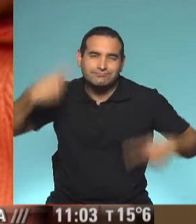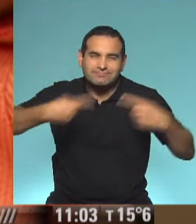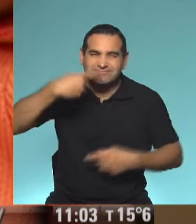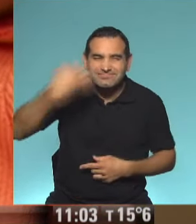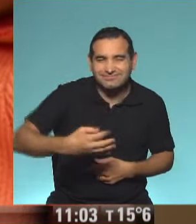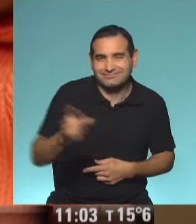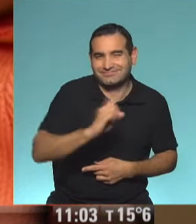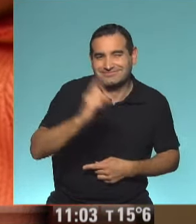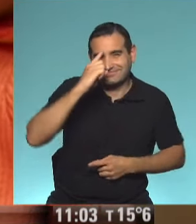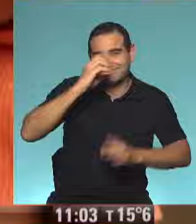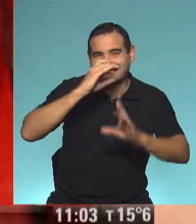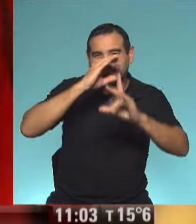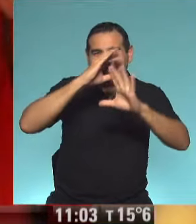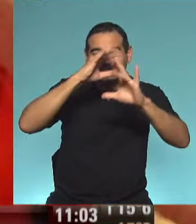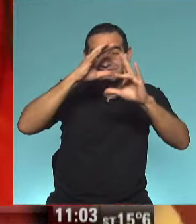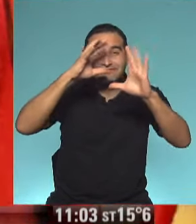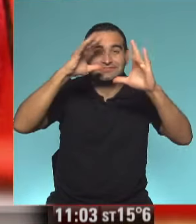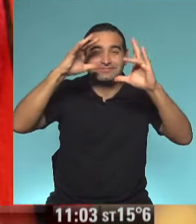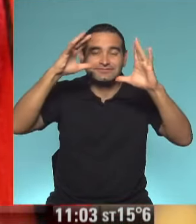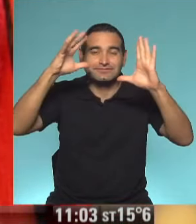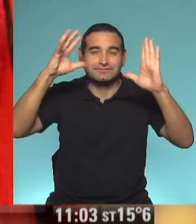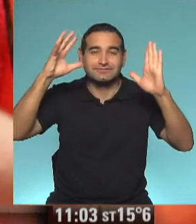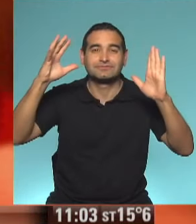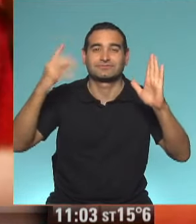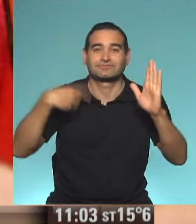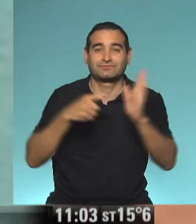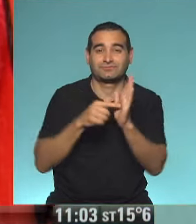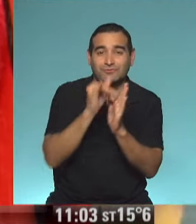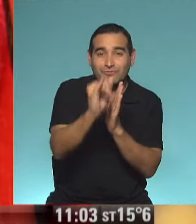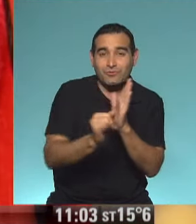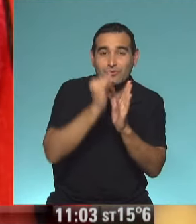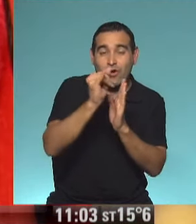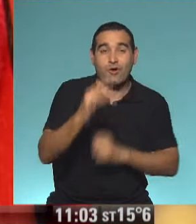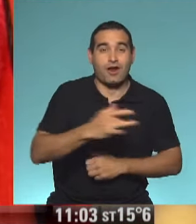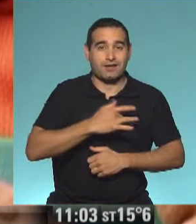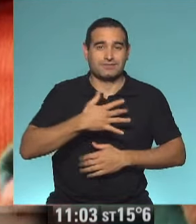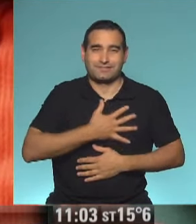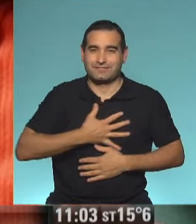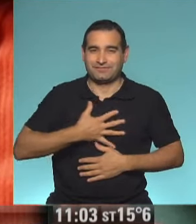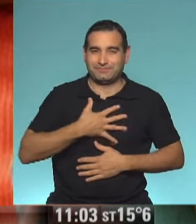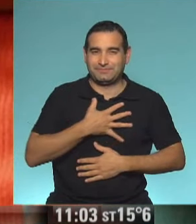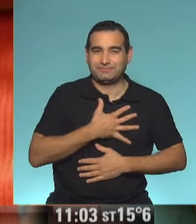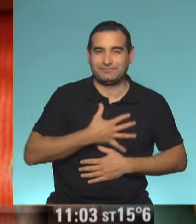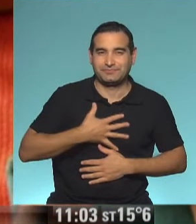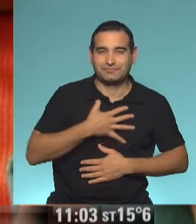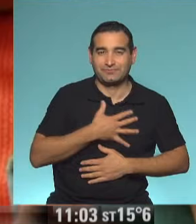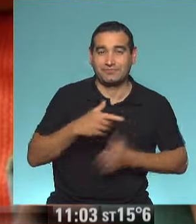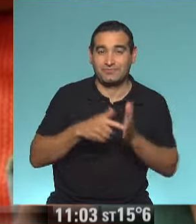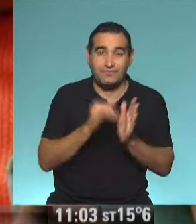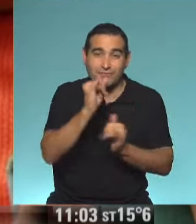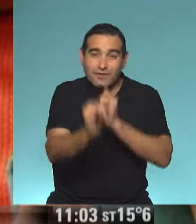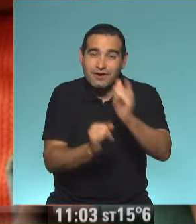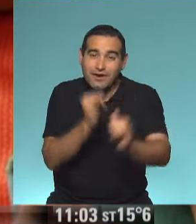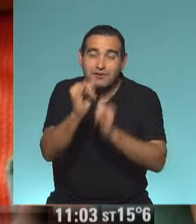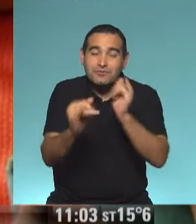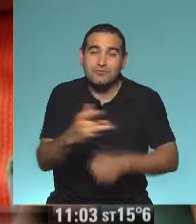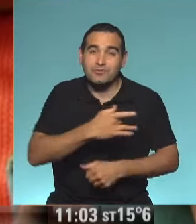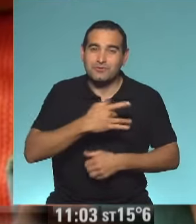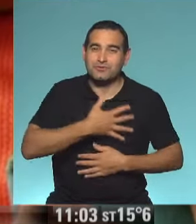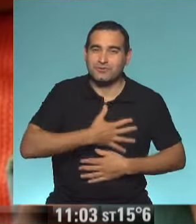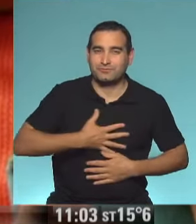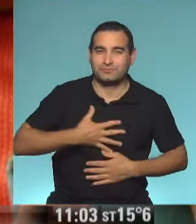fantasía en la voz que llega a tu corazón, que llega a